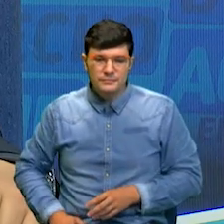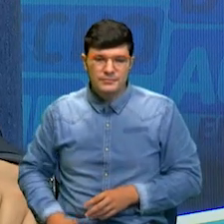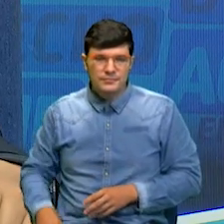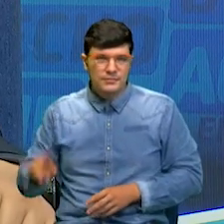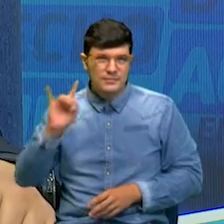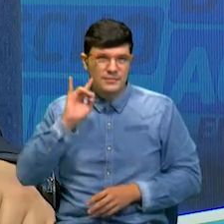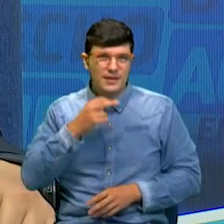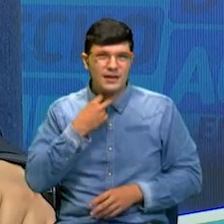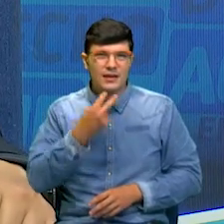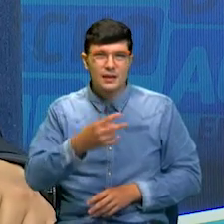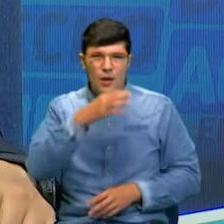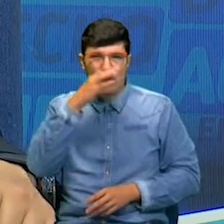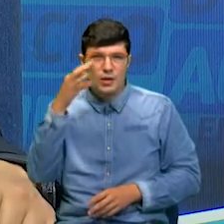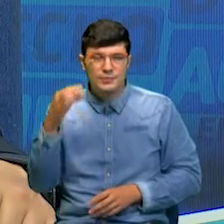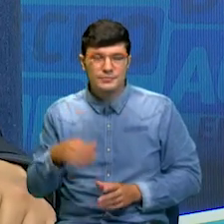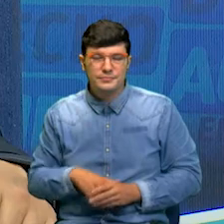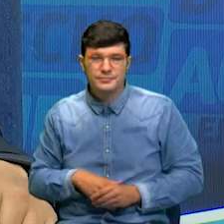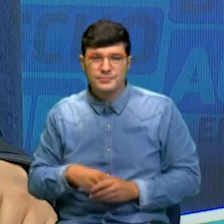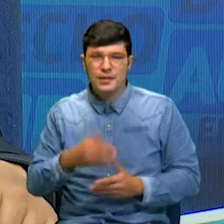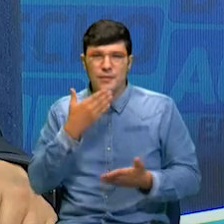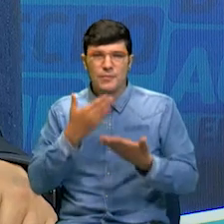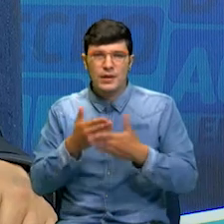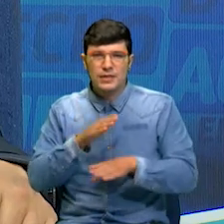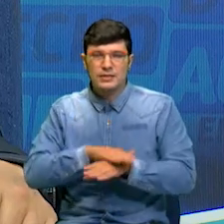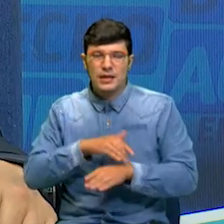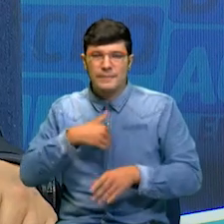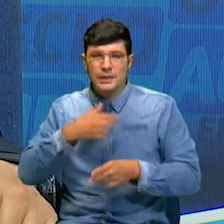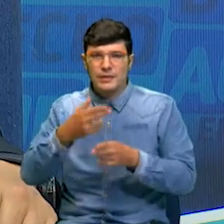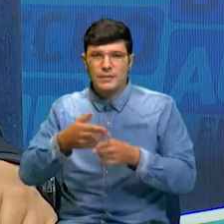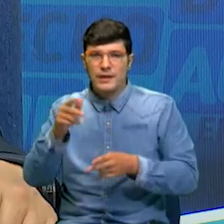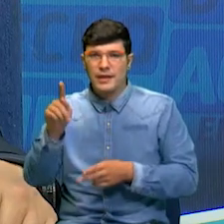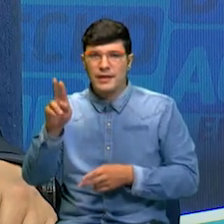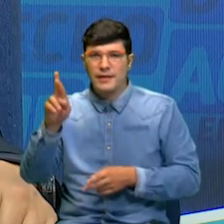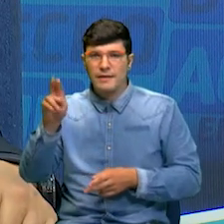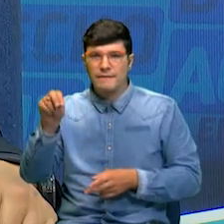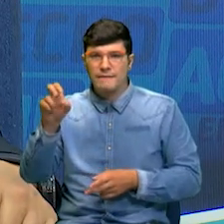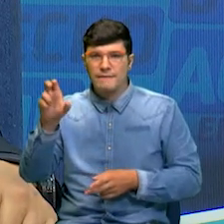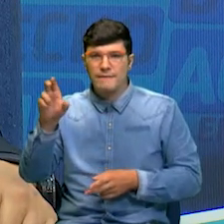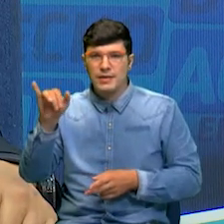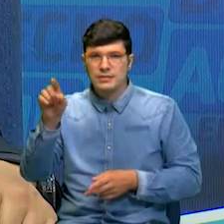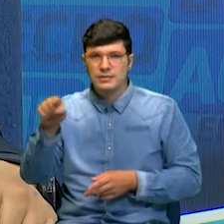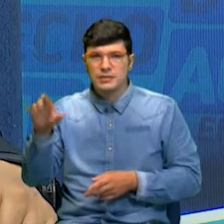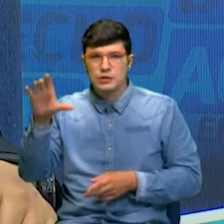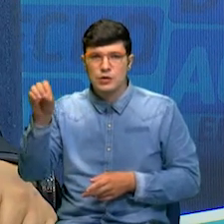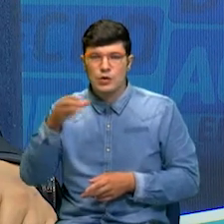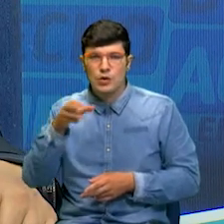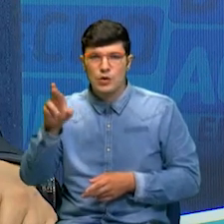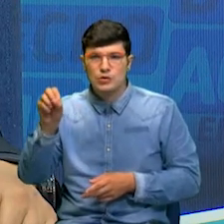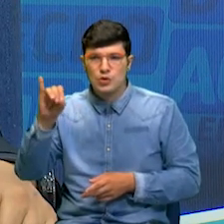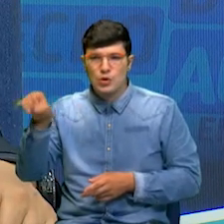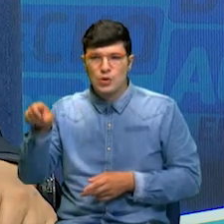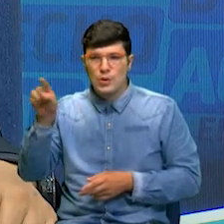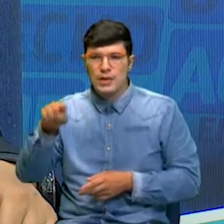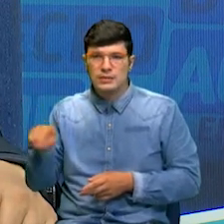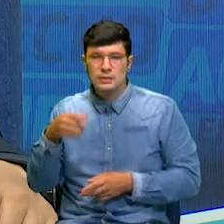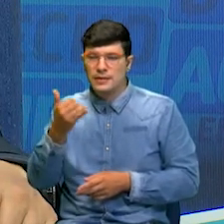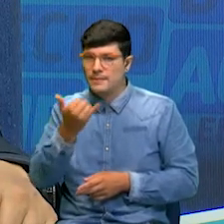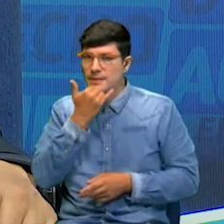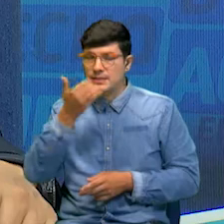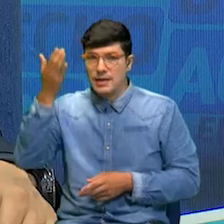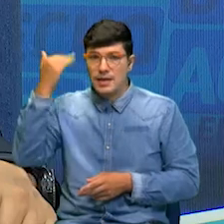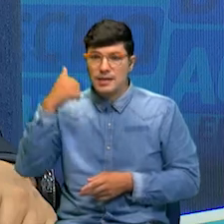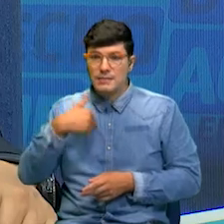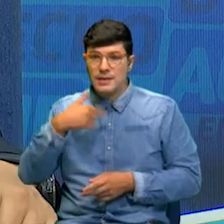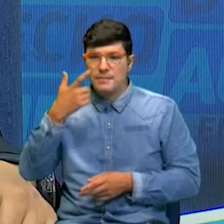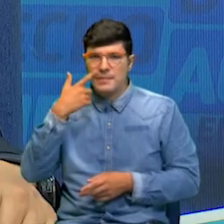Aló, muy buenas tardes. Mire, mi nombre es Francisco Rojas. Es que mi padre nos dejó una herencia y